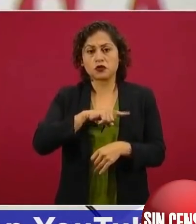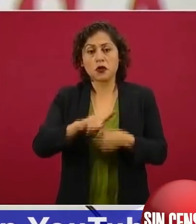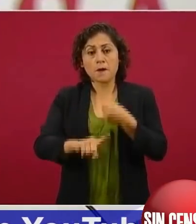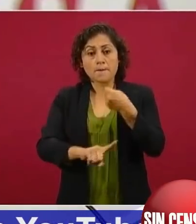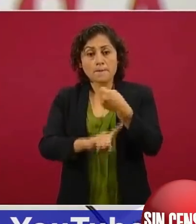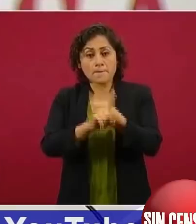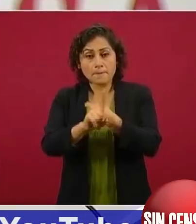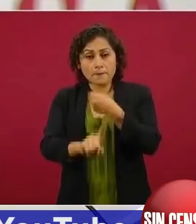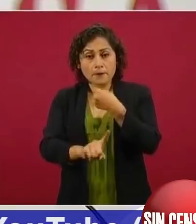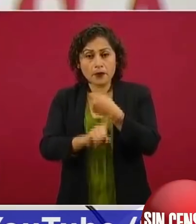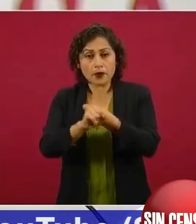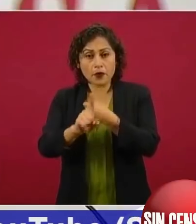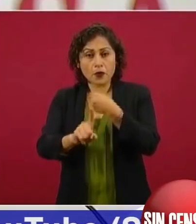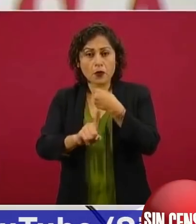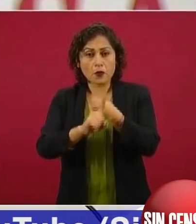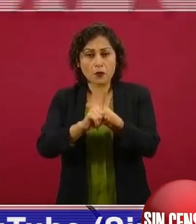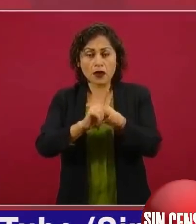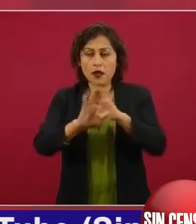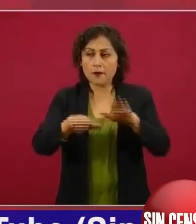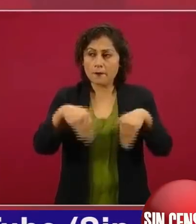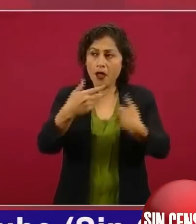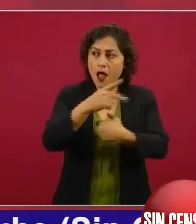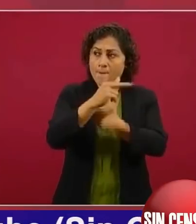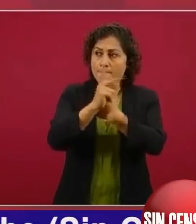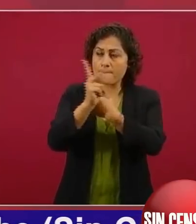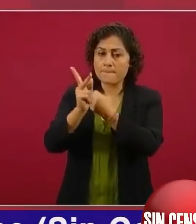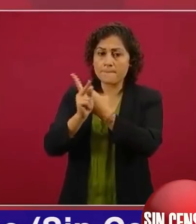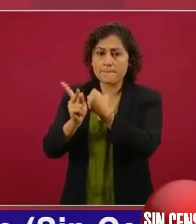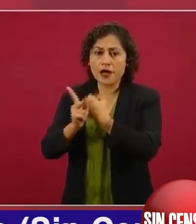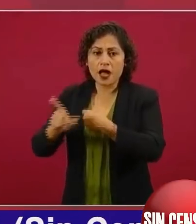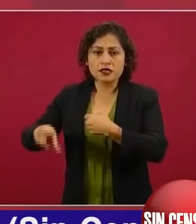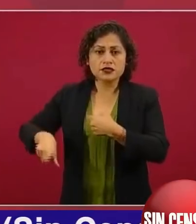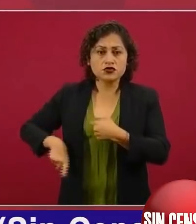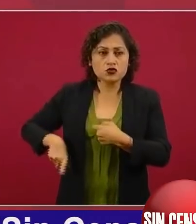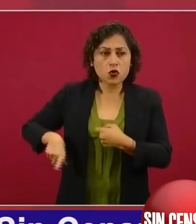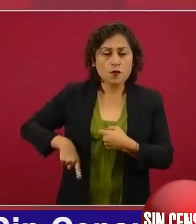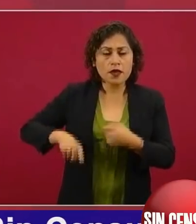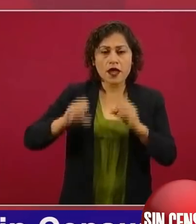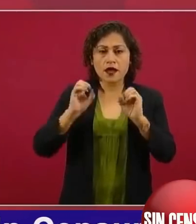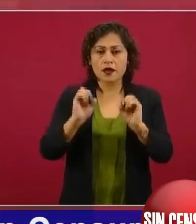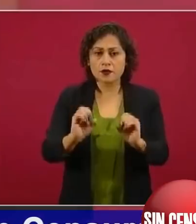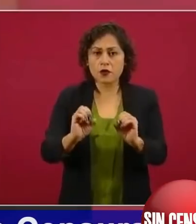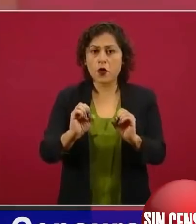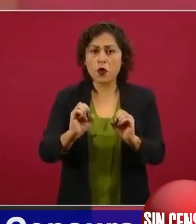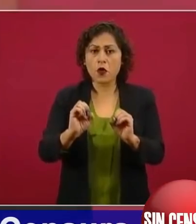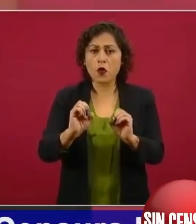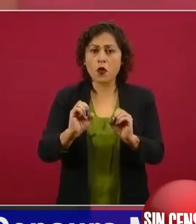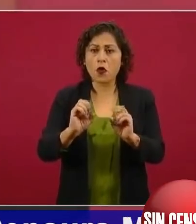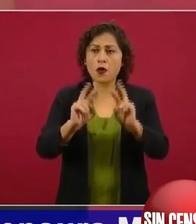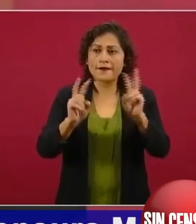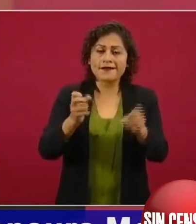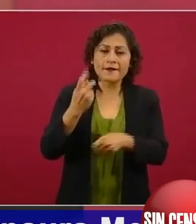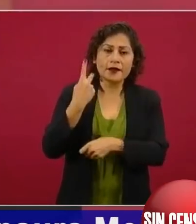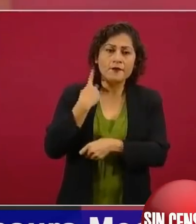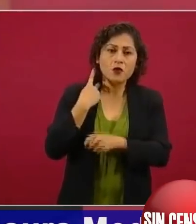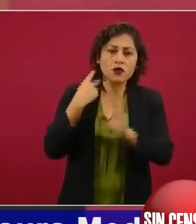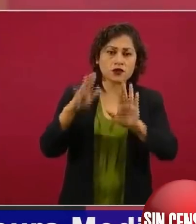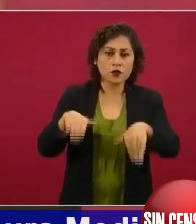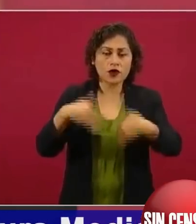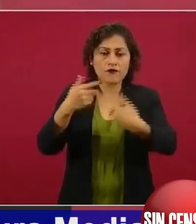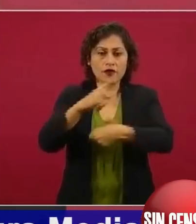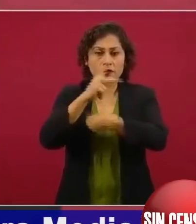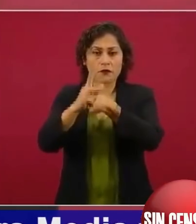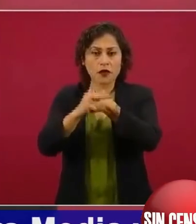ningún gobierno extranjero ni con ningún partido del extranjero. Lo